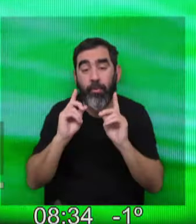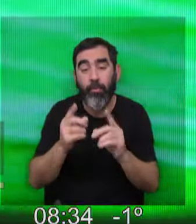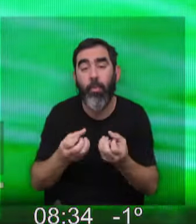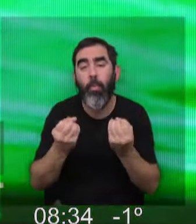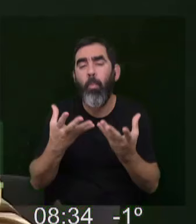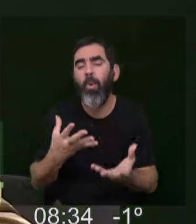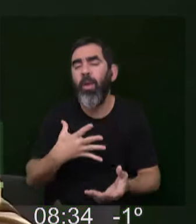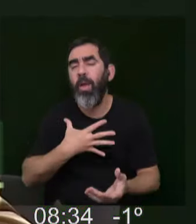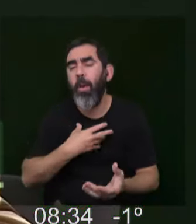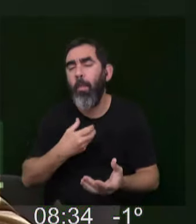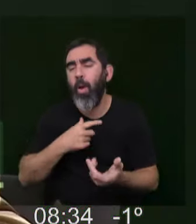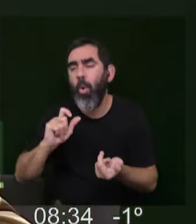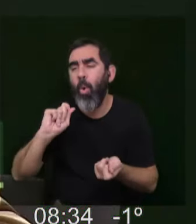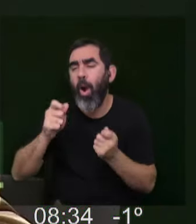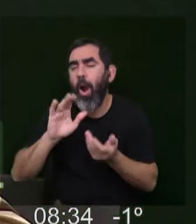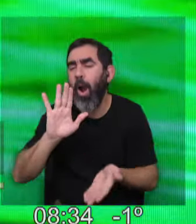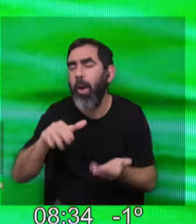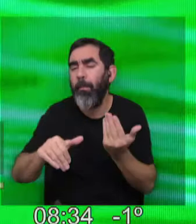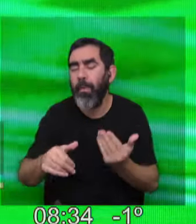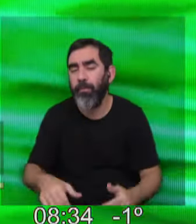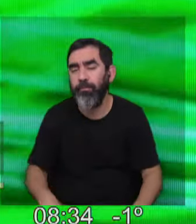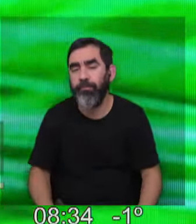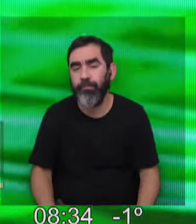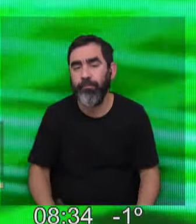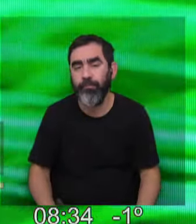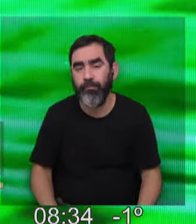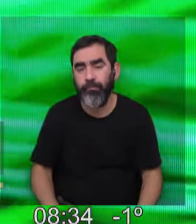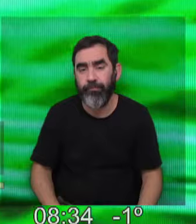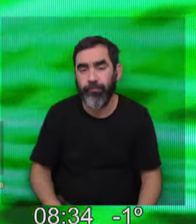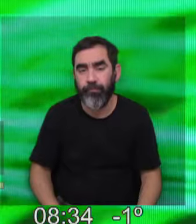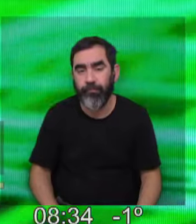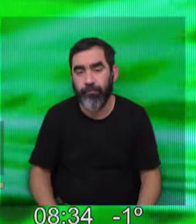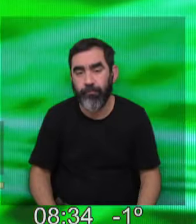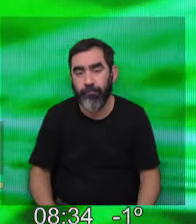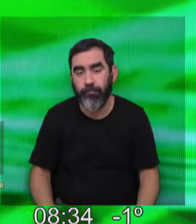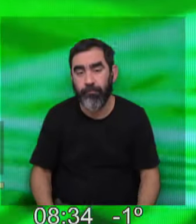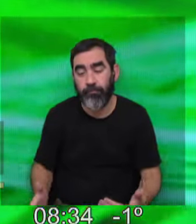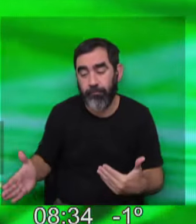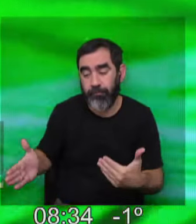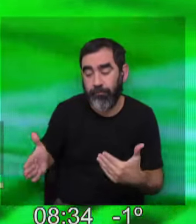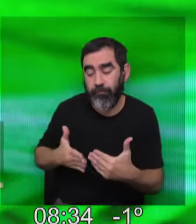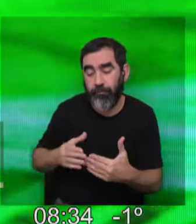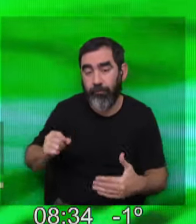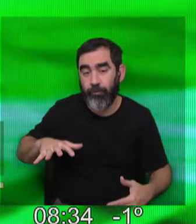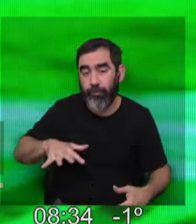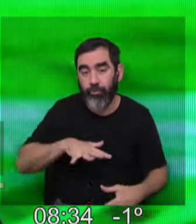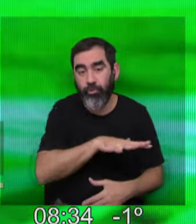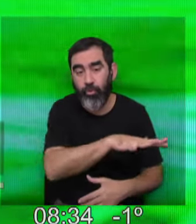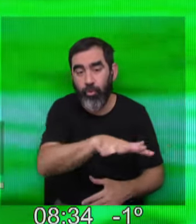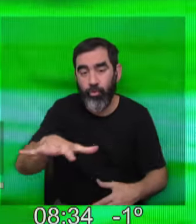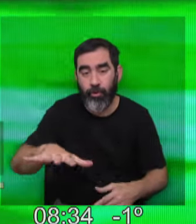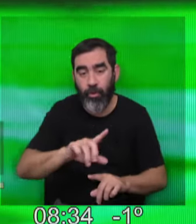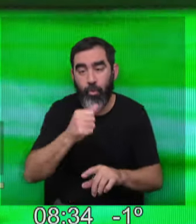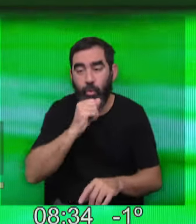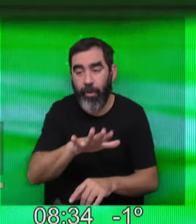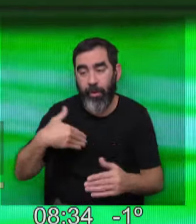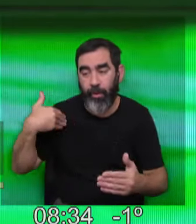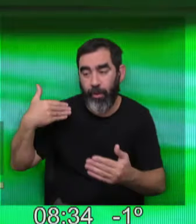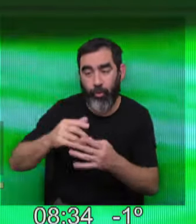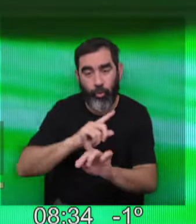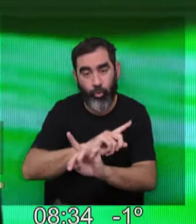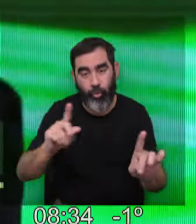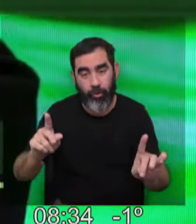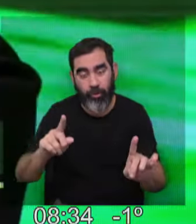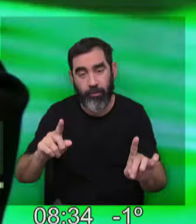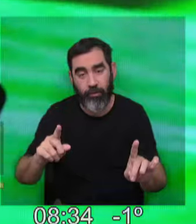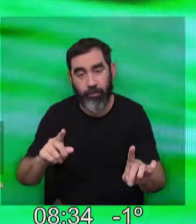Partido Nacional es el que más ha cambiado? Porque se ha aproximado a posiciones sociales que no son las suyas históricas.